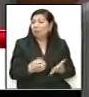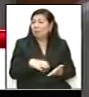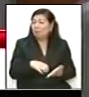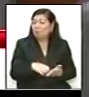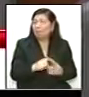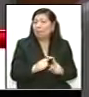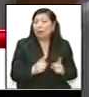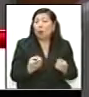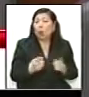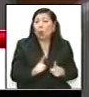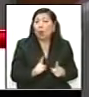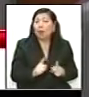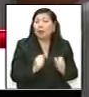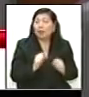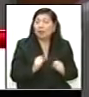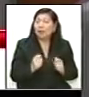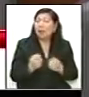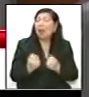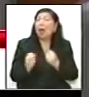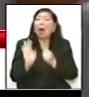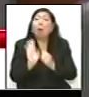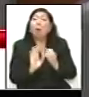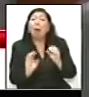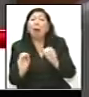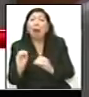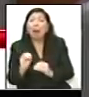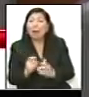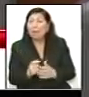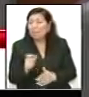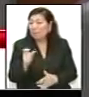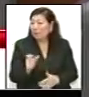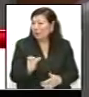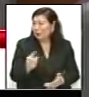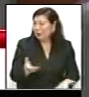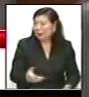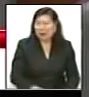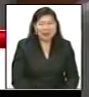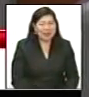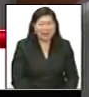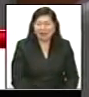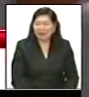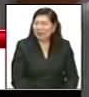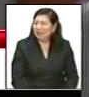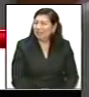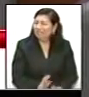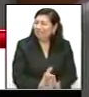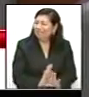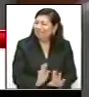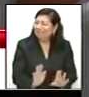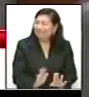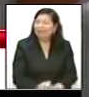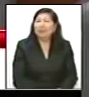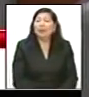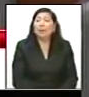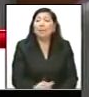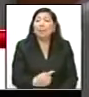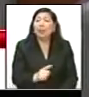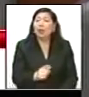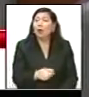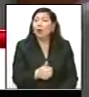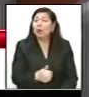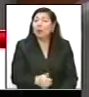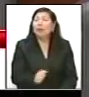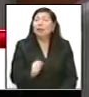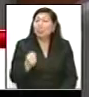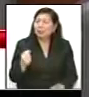población, cuando por un lado blindan a personas que no merecen y por otro lado